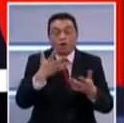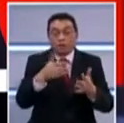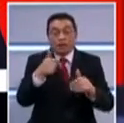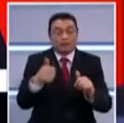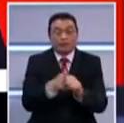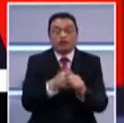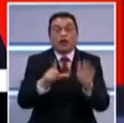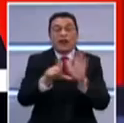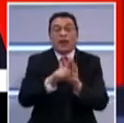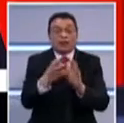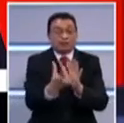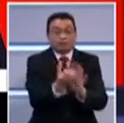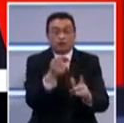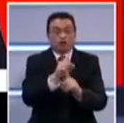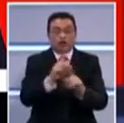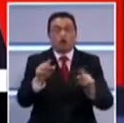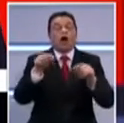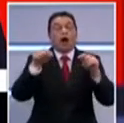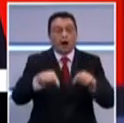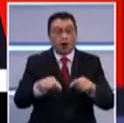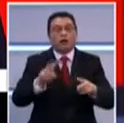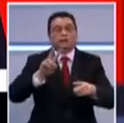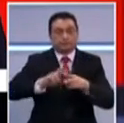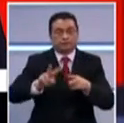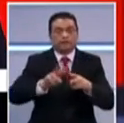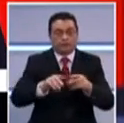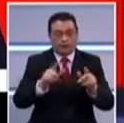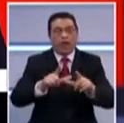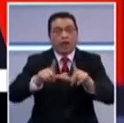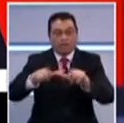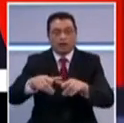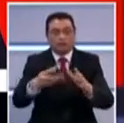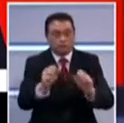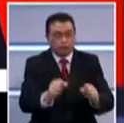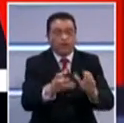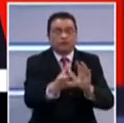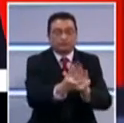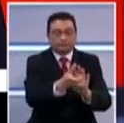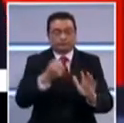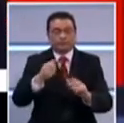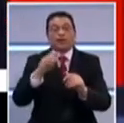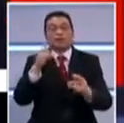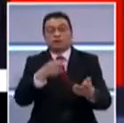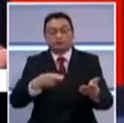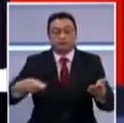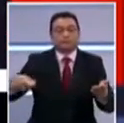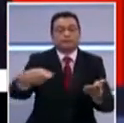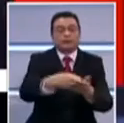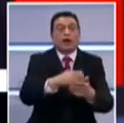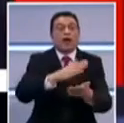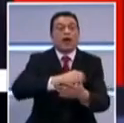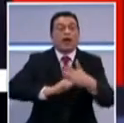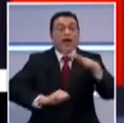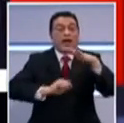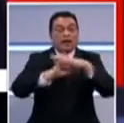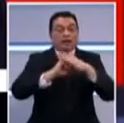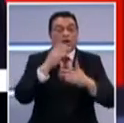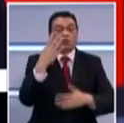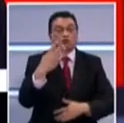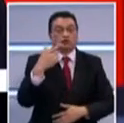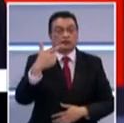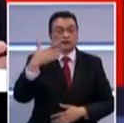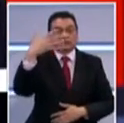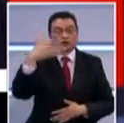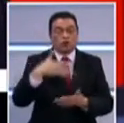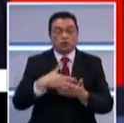retirarlo y lo que estamos haciendo es construyendo ese espacio para poder retribuir el 476 estos 475 millones